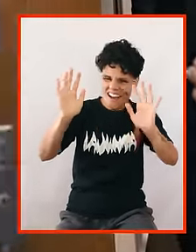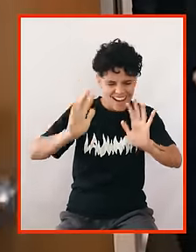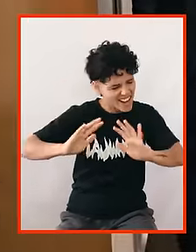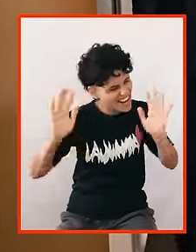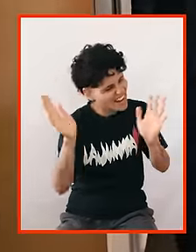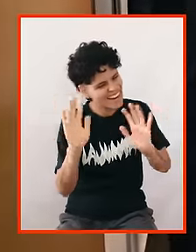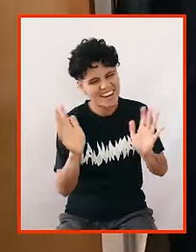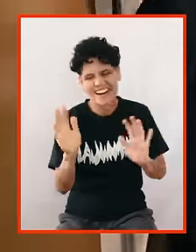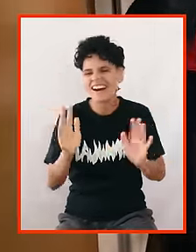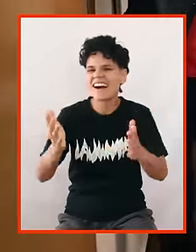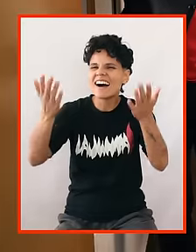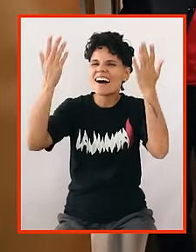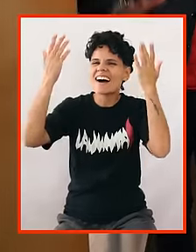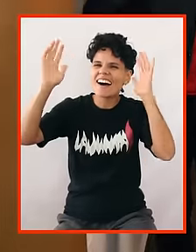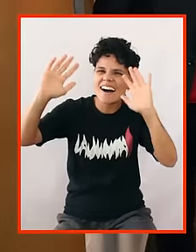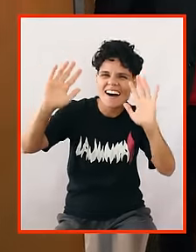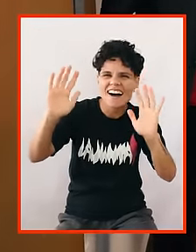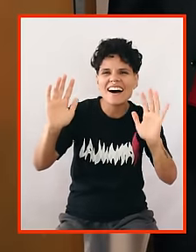¡Hola!